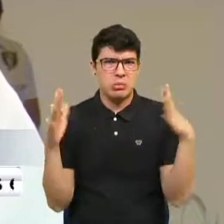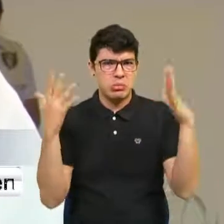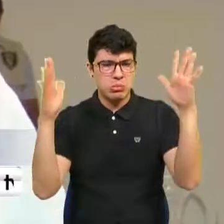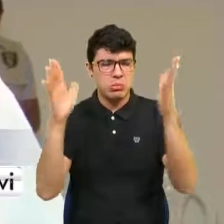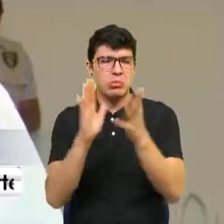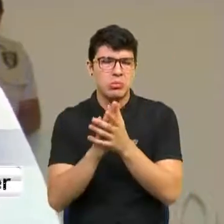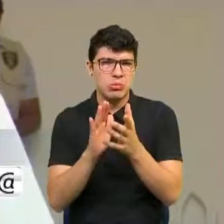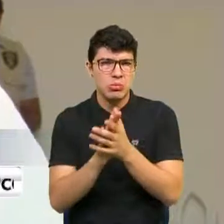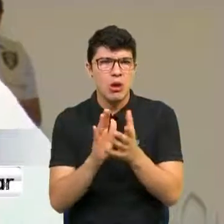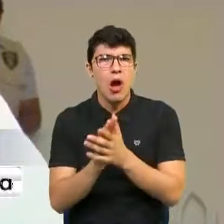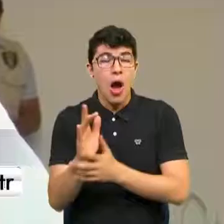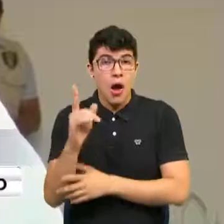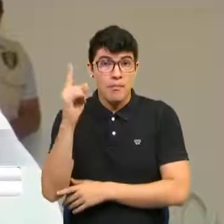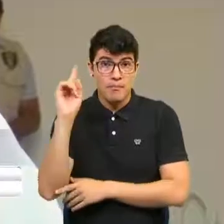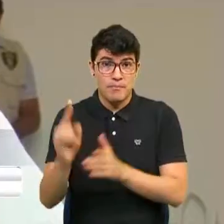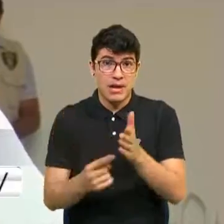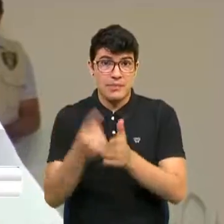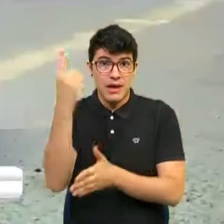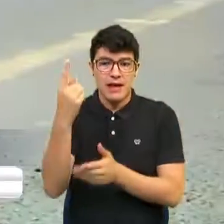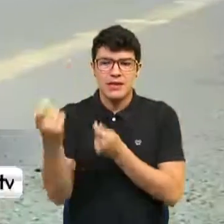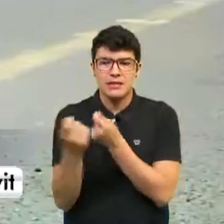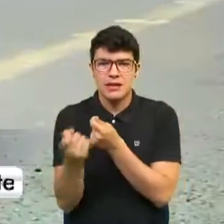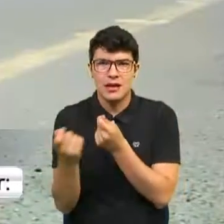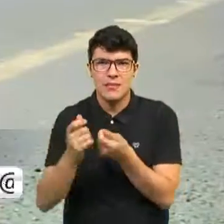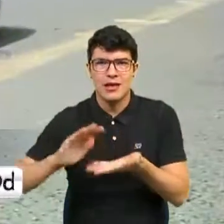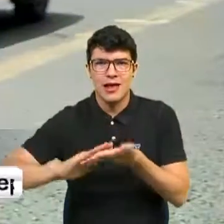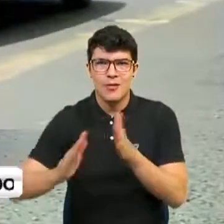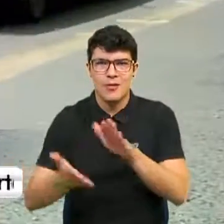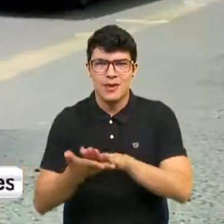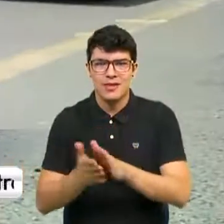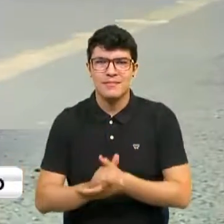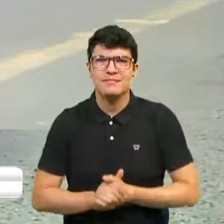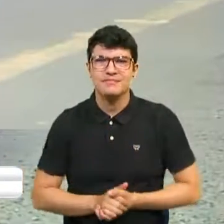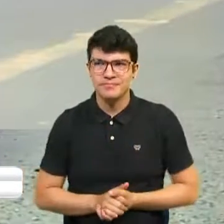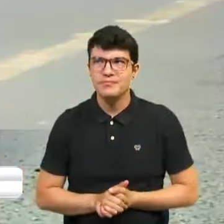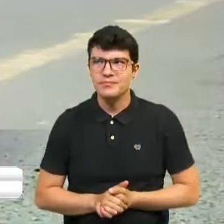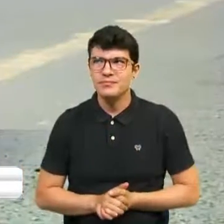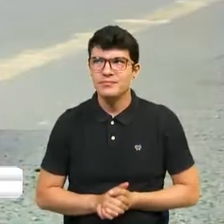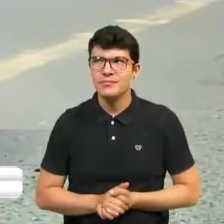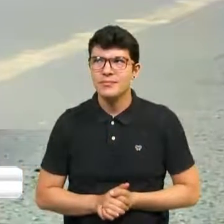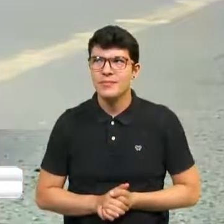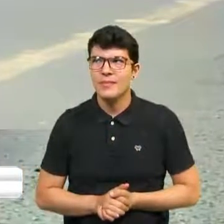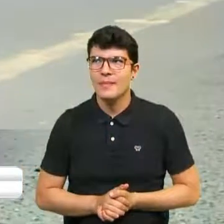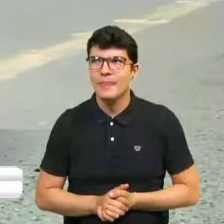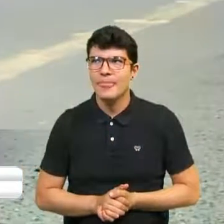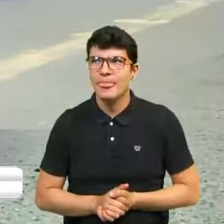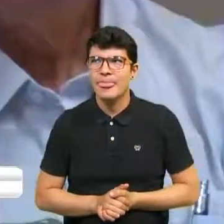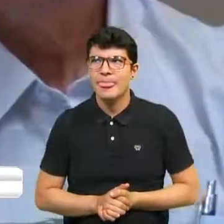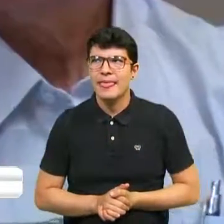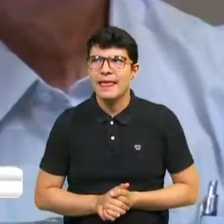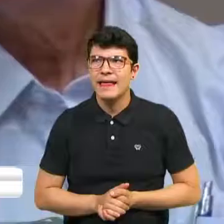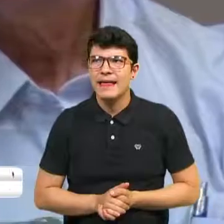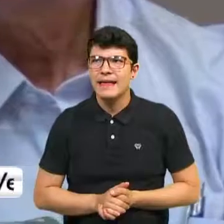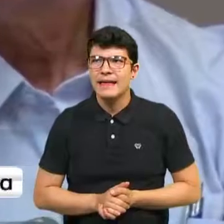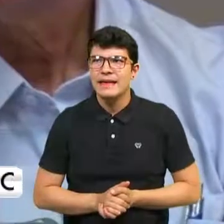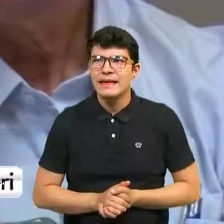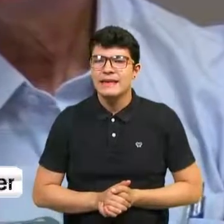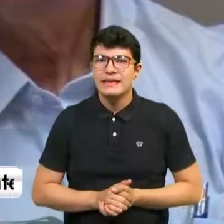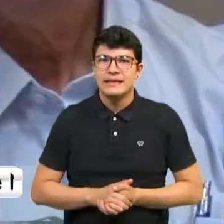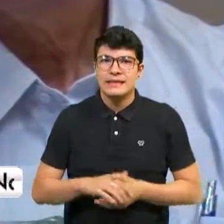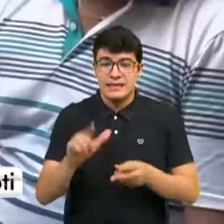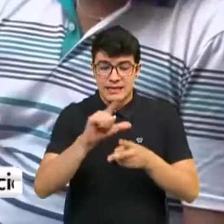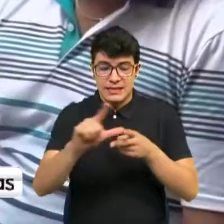primera de muchos acercamientos con la población civil como positivo fue calificado que en estas seis primeras semanas de culminar el ciclo de